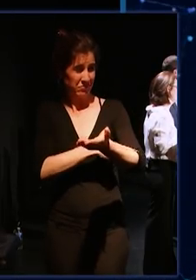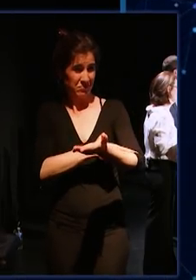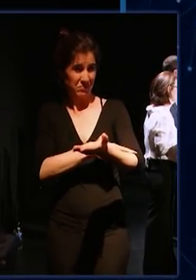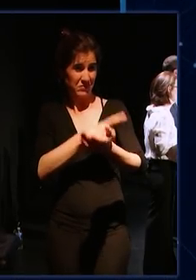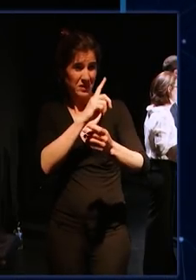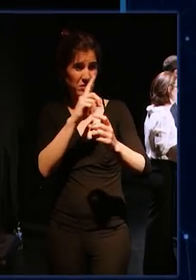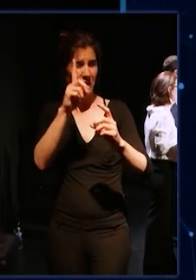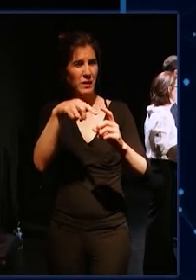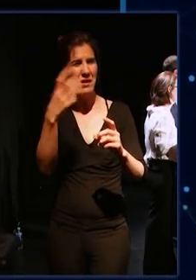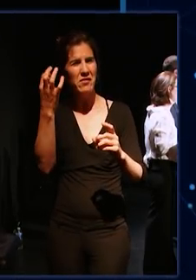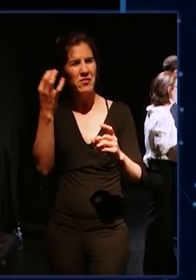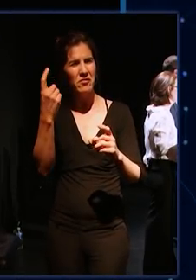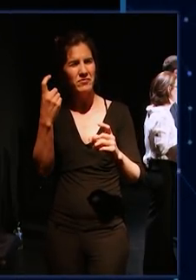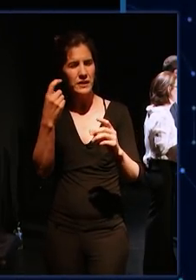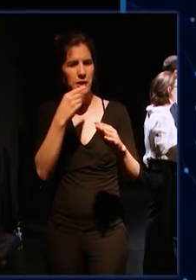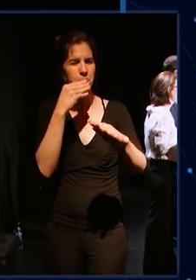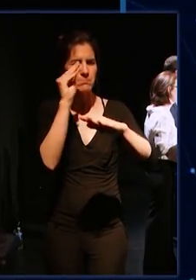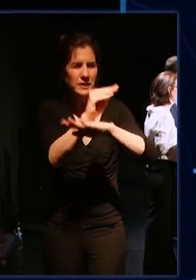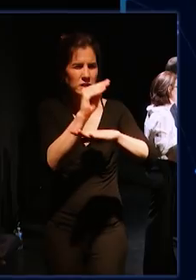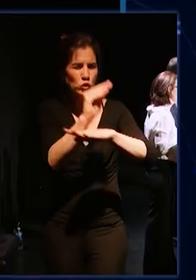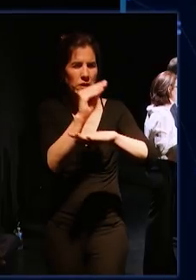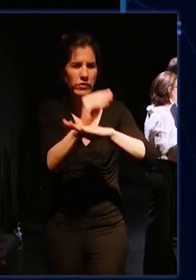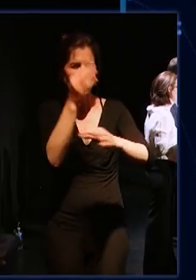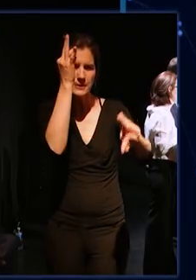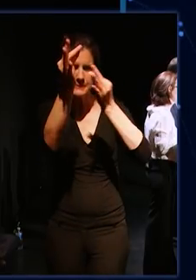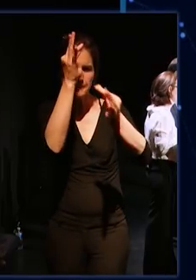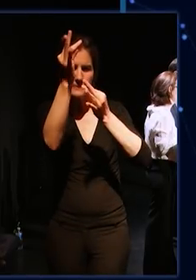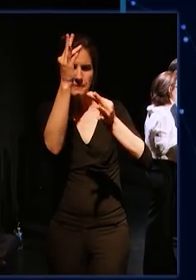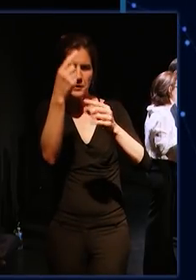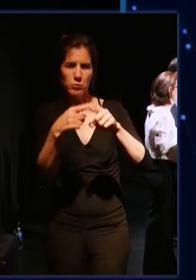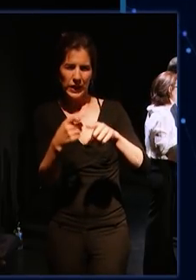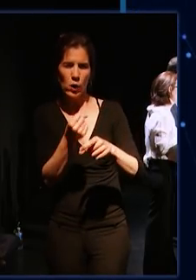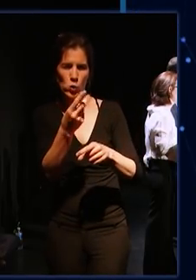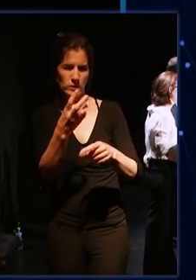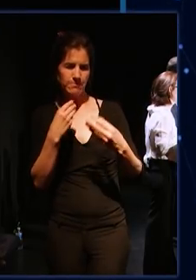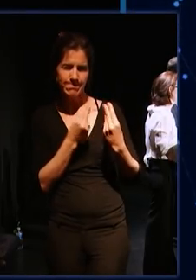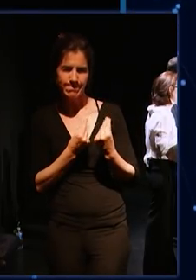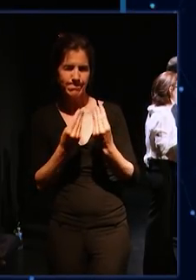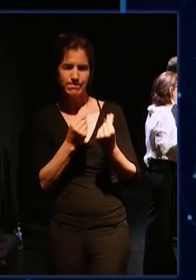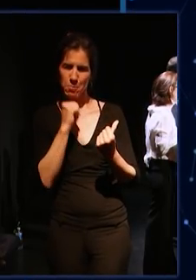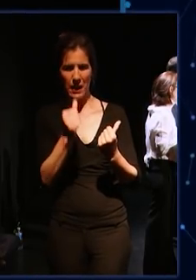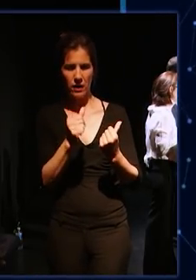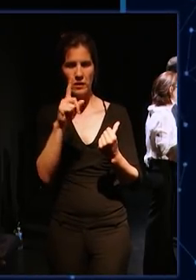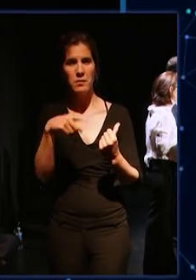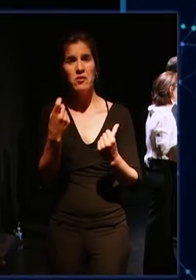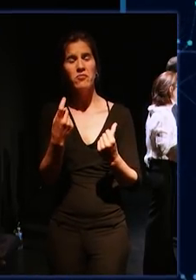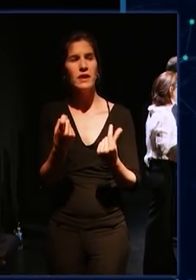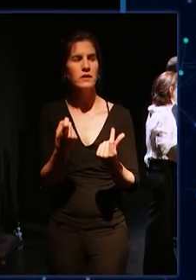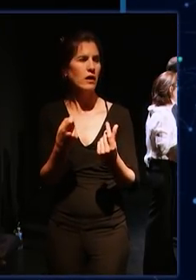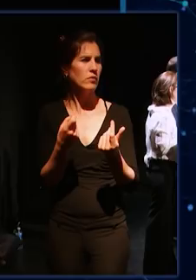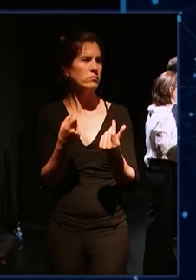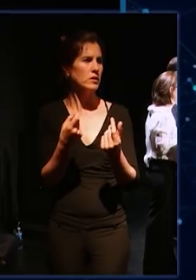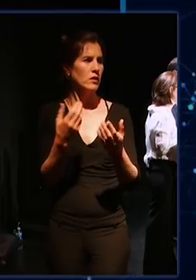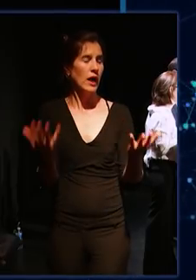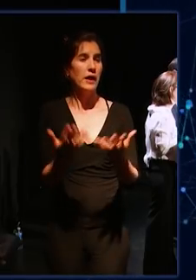las subvenciones a las entidades deportivas porque hay malestar al respecto. Hay que promover un plan de ocio juvenil y de salud